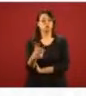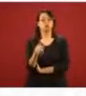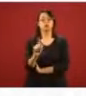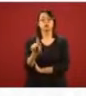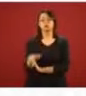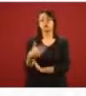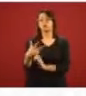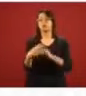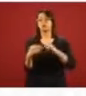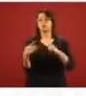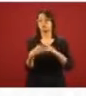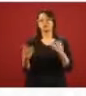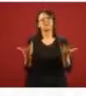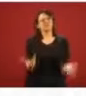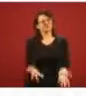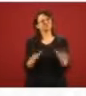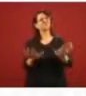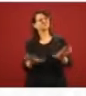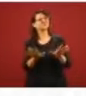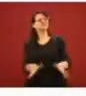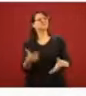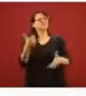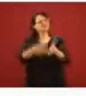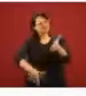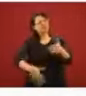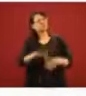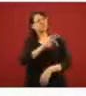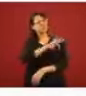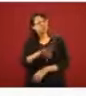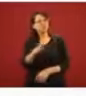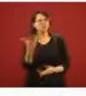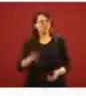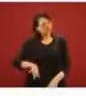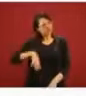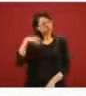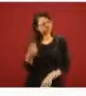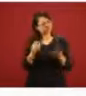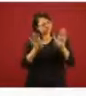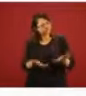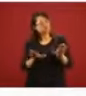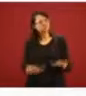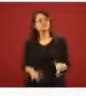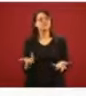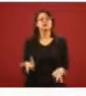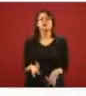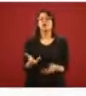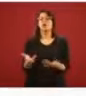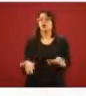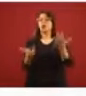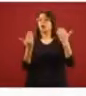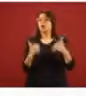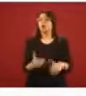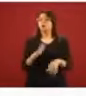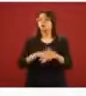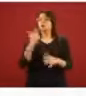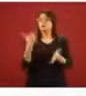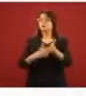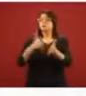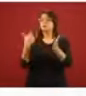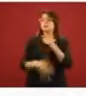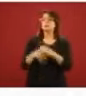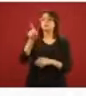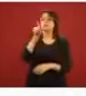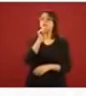8.78 pesos. Gas Menjuc, ya bájenle, no le carguen la mano al consumidor. Y el más económico, Coragás, en